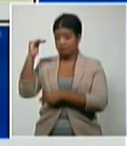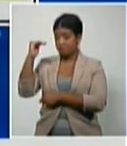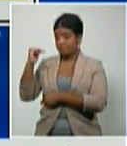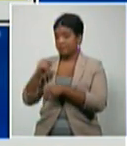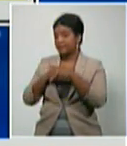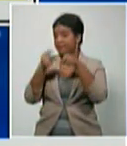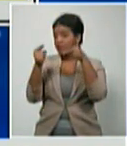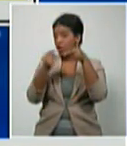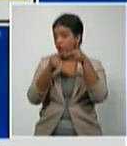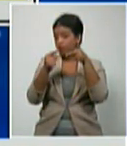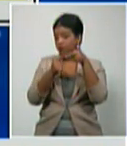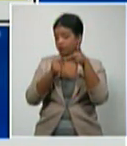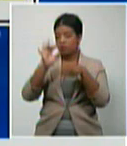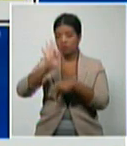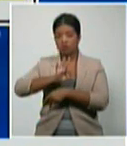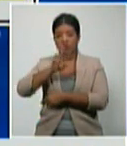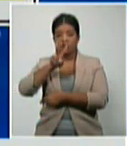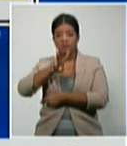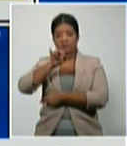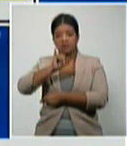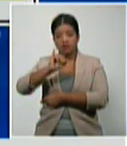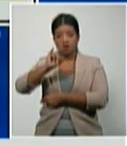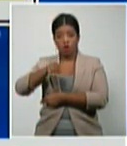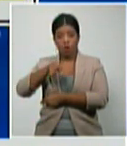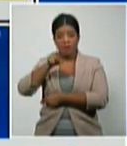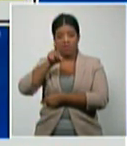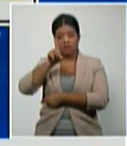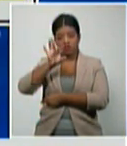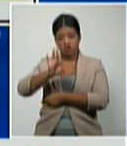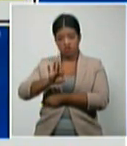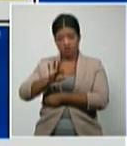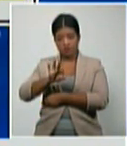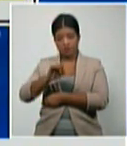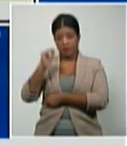de 26,18, Mayabeque